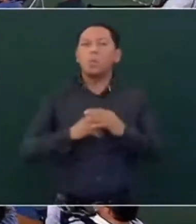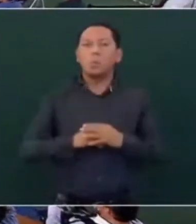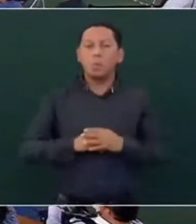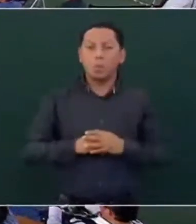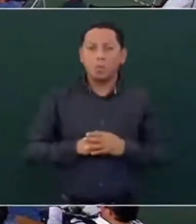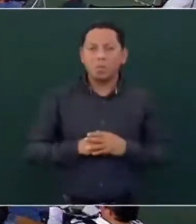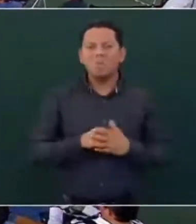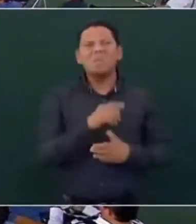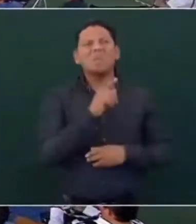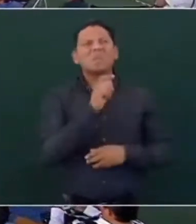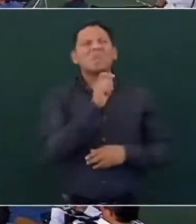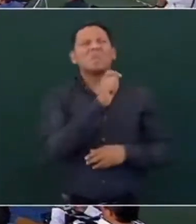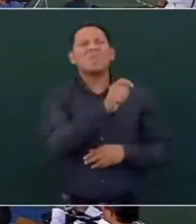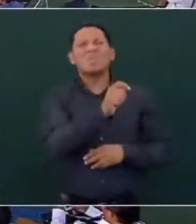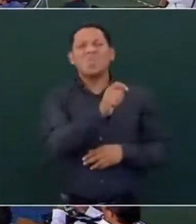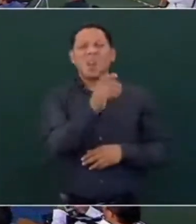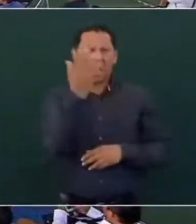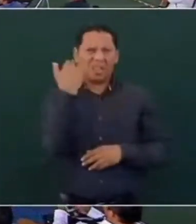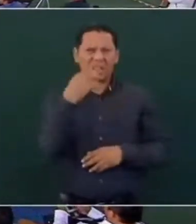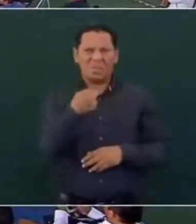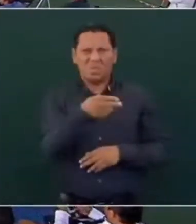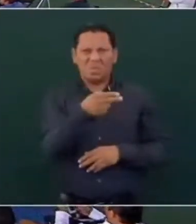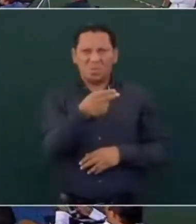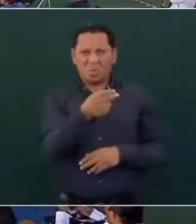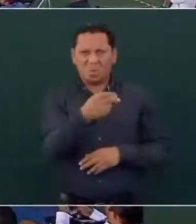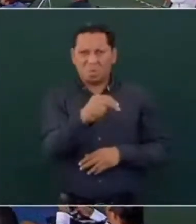Se llamaba la